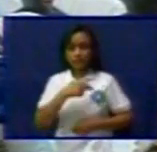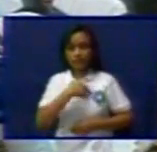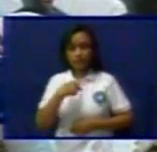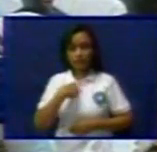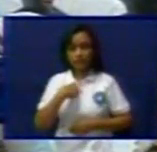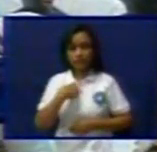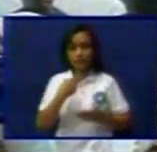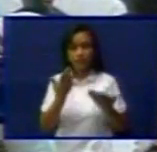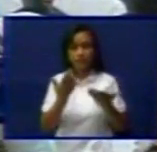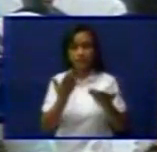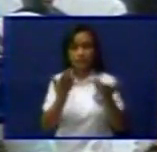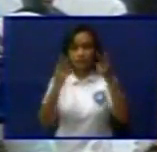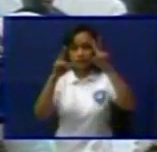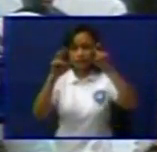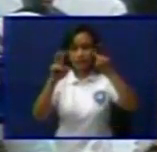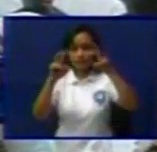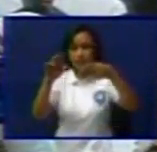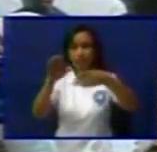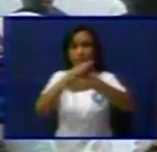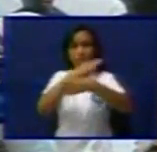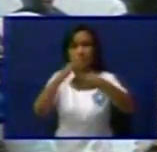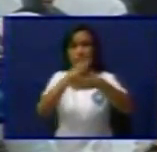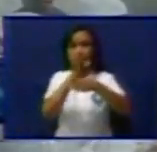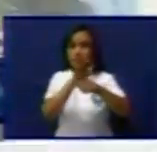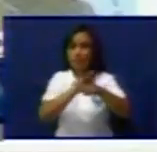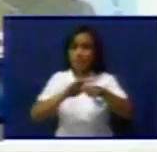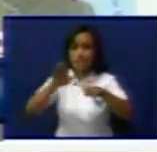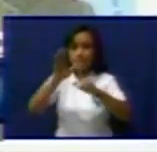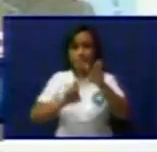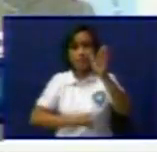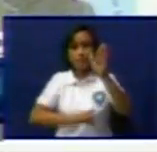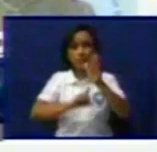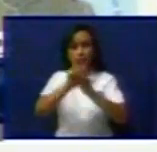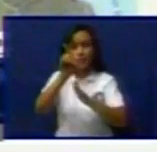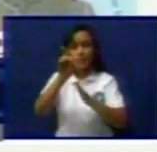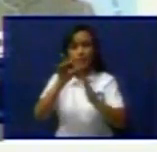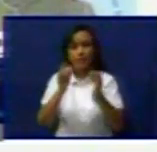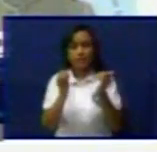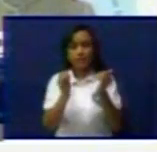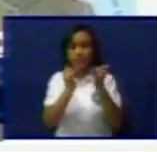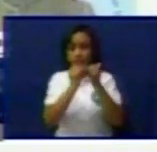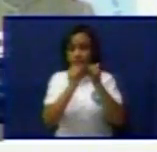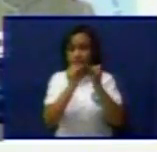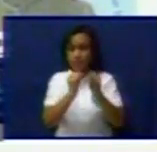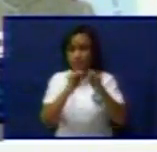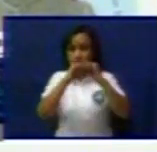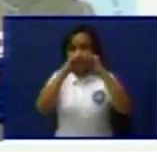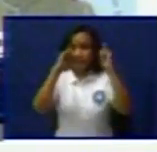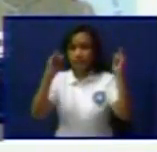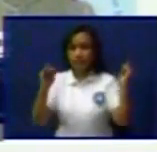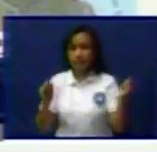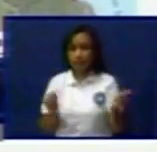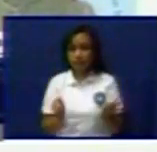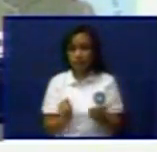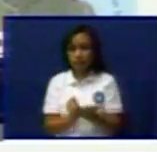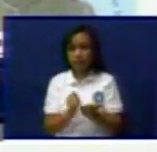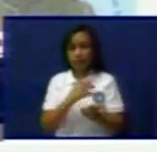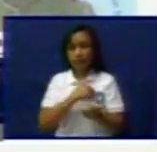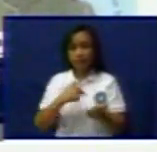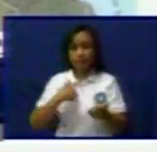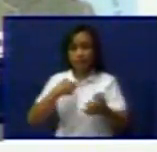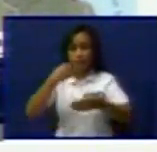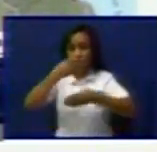Se aplicarán teorías de diseño más avanzadas de nivel internacional y las medidas adecuadas